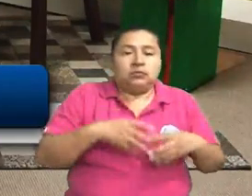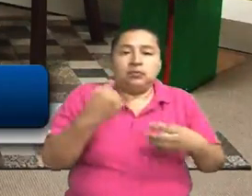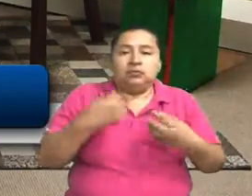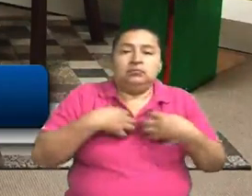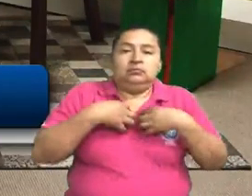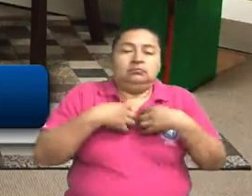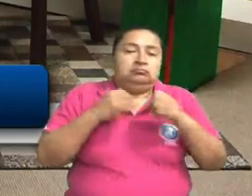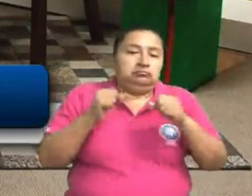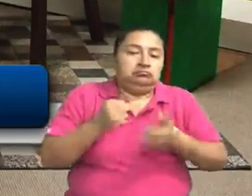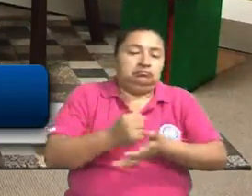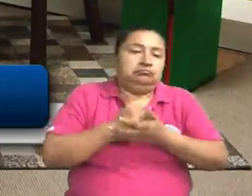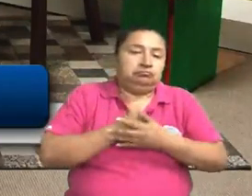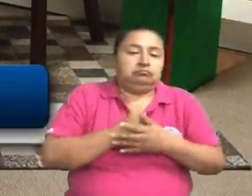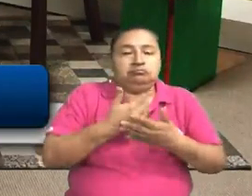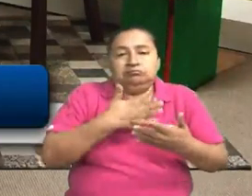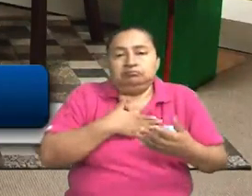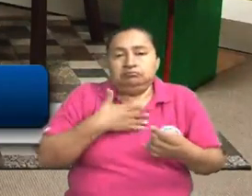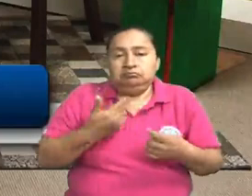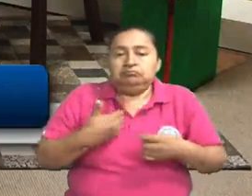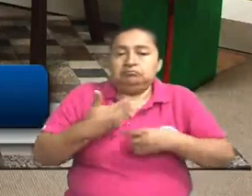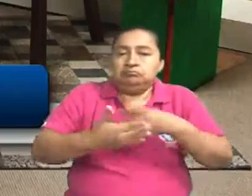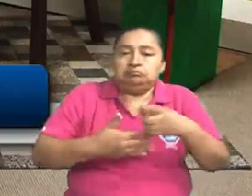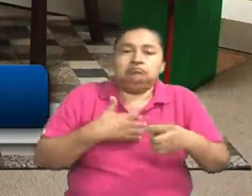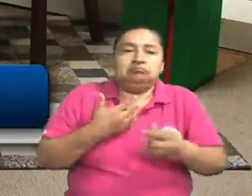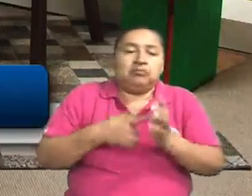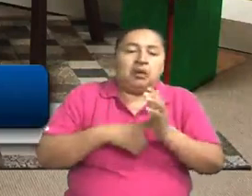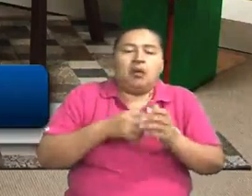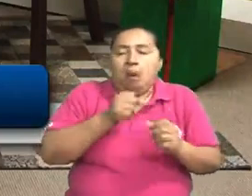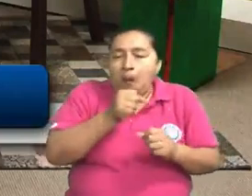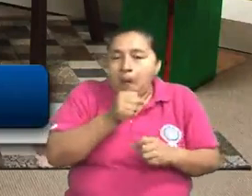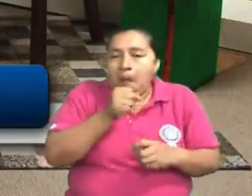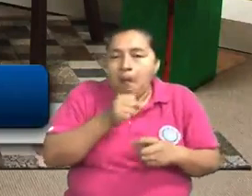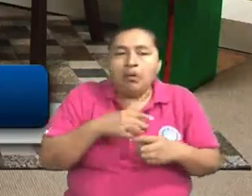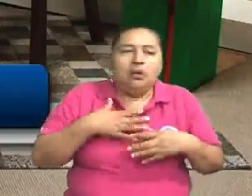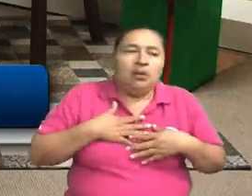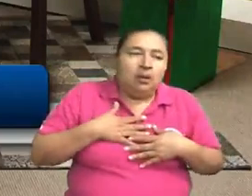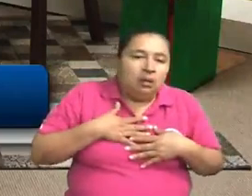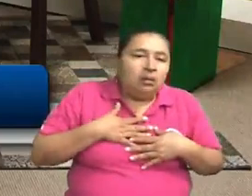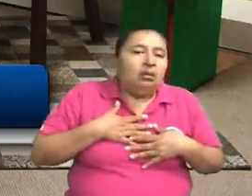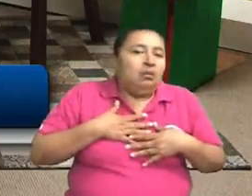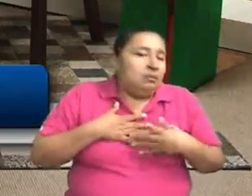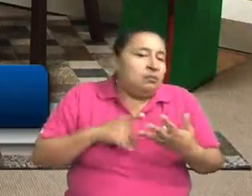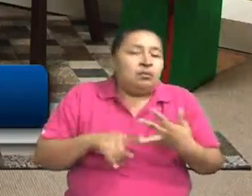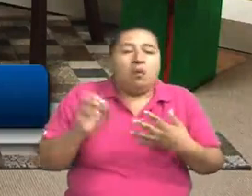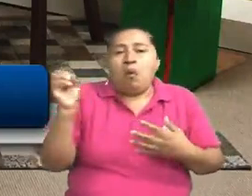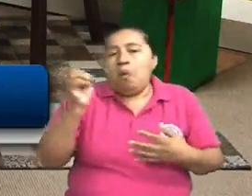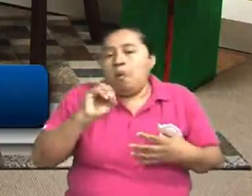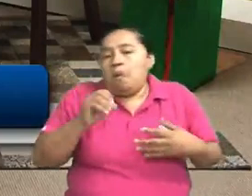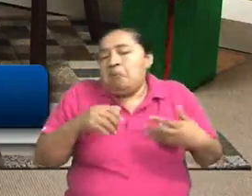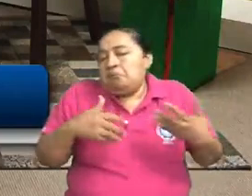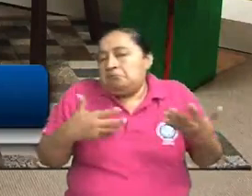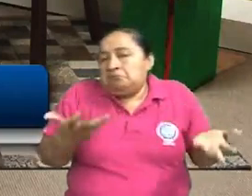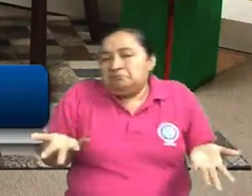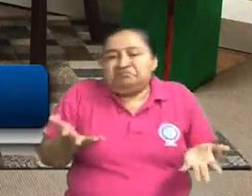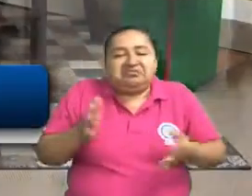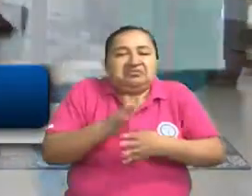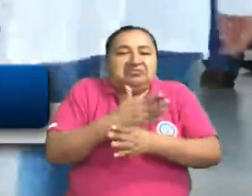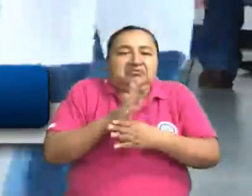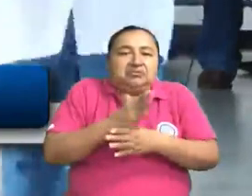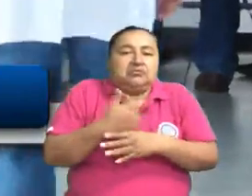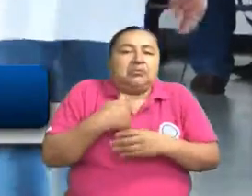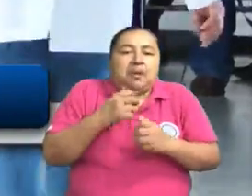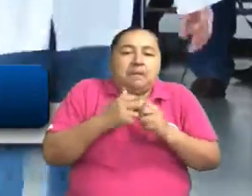respiratorio nos puede ayudar para los procesos como la tos, para el cansancio, para entre lo que es